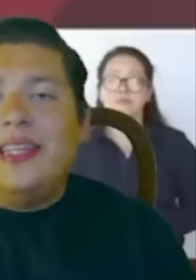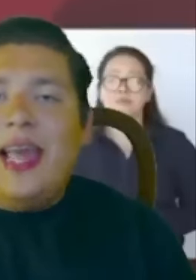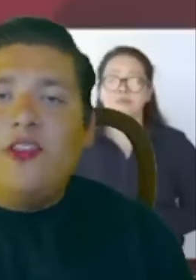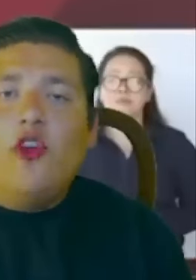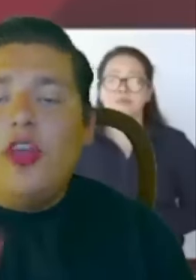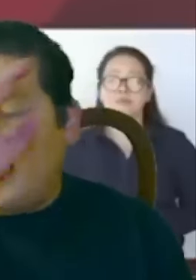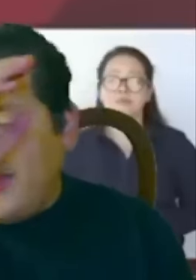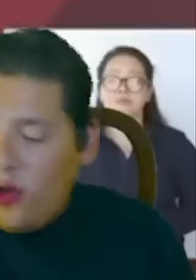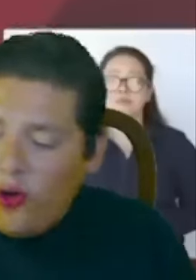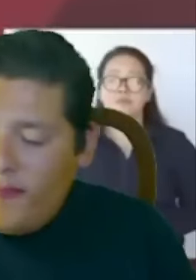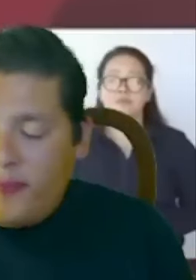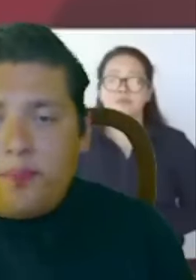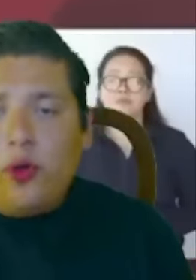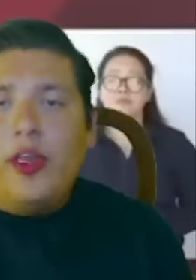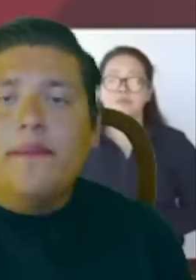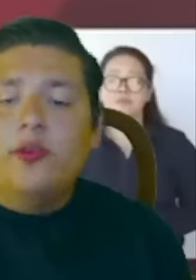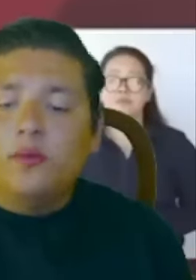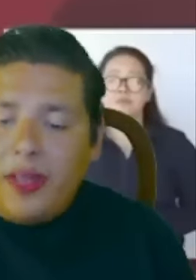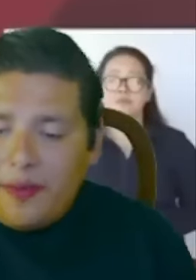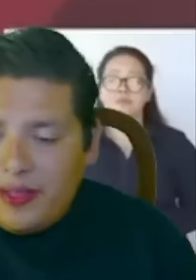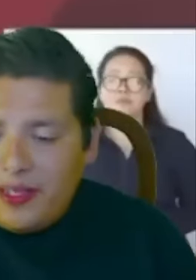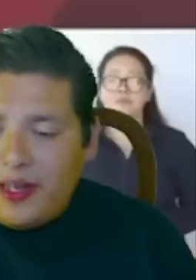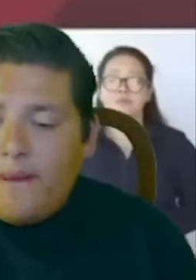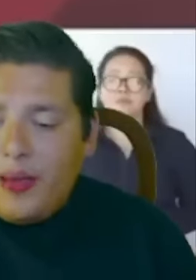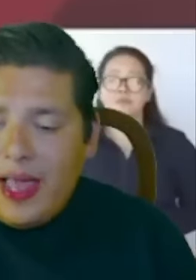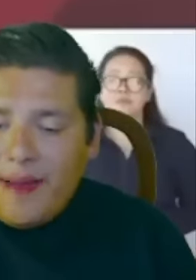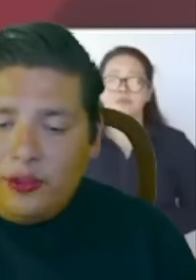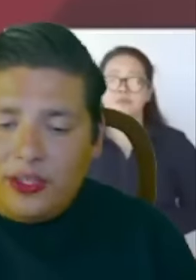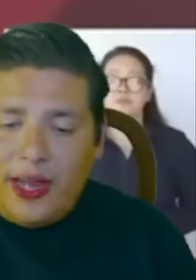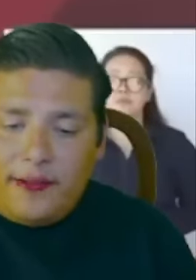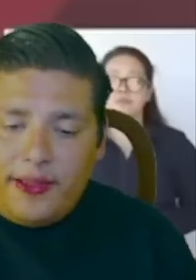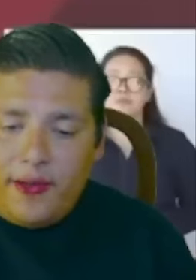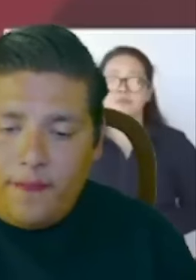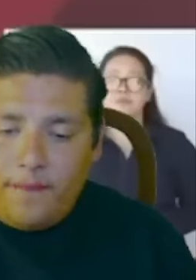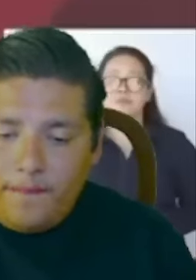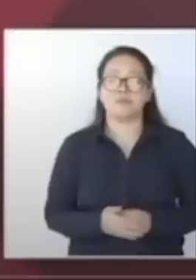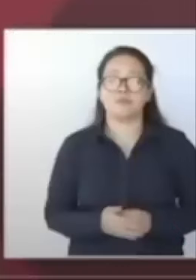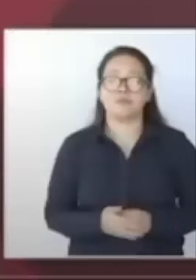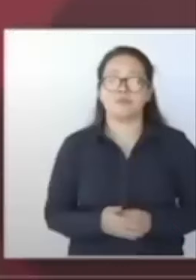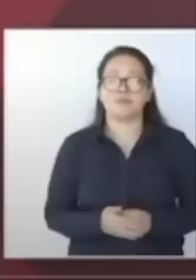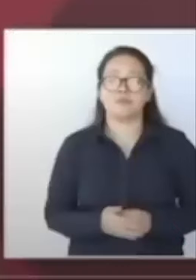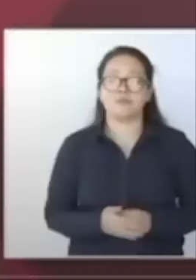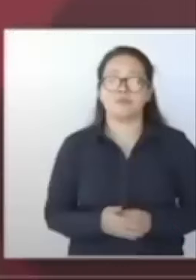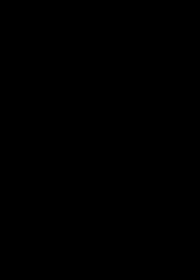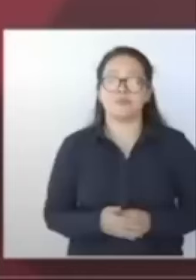de este año y que no podemos permitir. Veamos el video.